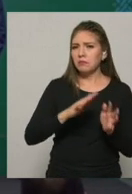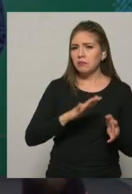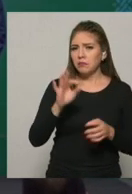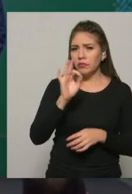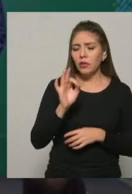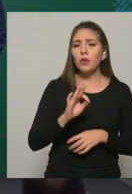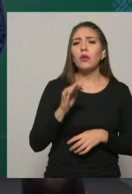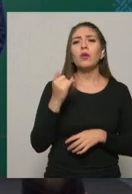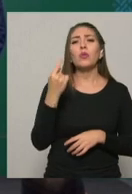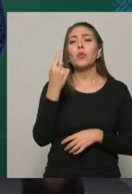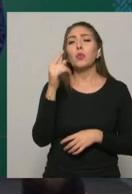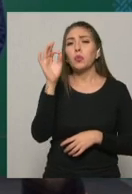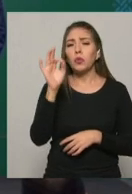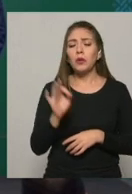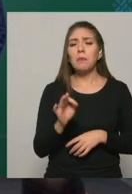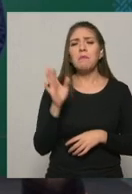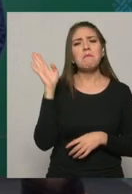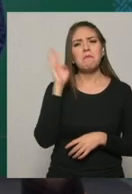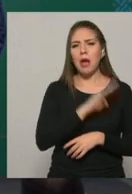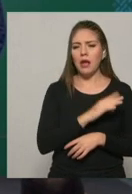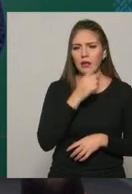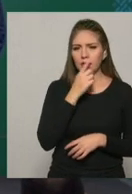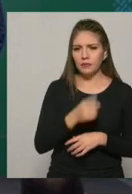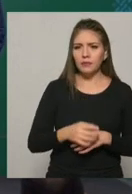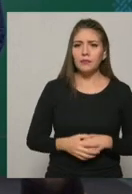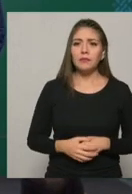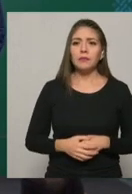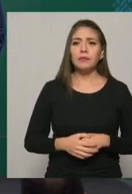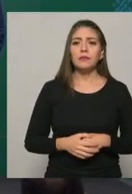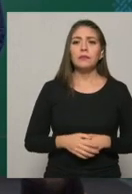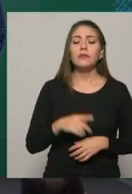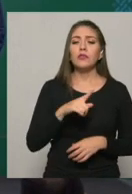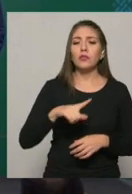como mala. Desde el gobierno de la Ciudad de México